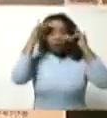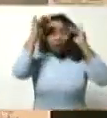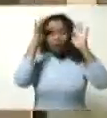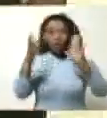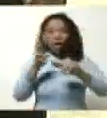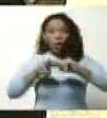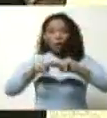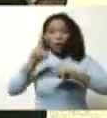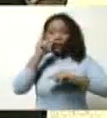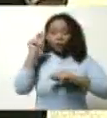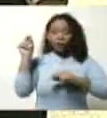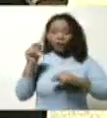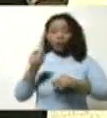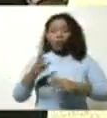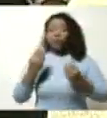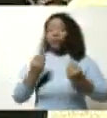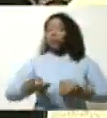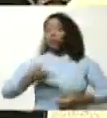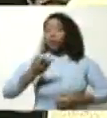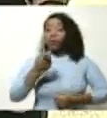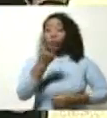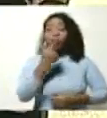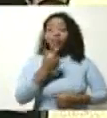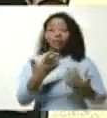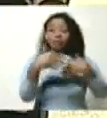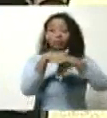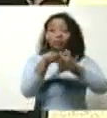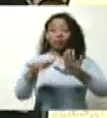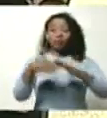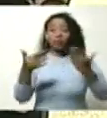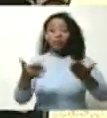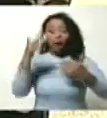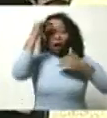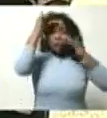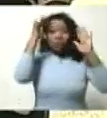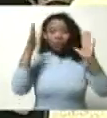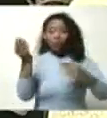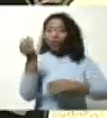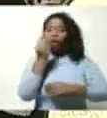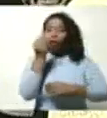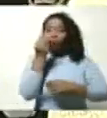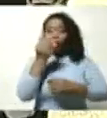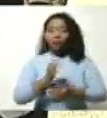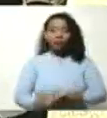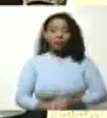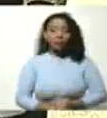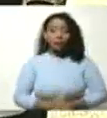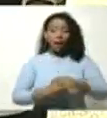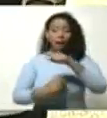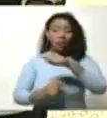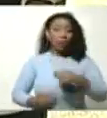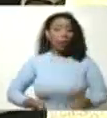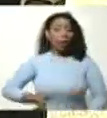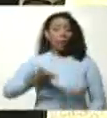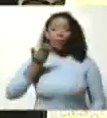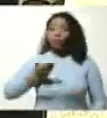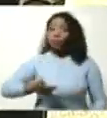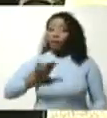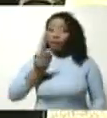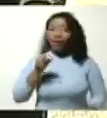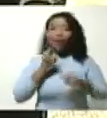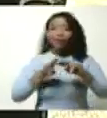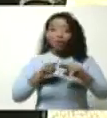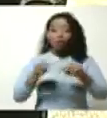niños. Correcto. Muy importante, y lo que tú dices, complementado con atención nutricional. Así es. Eso es fundamental. Un niño